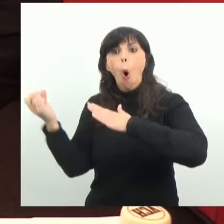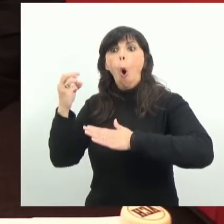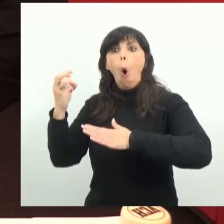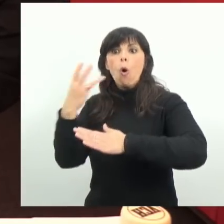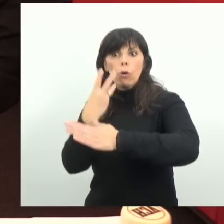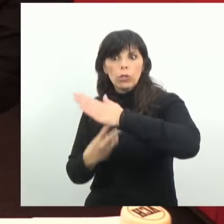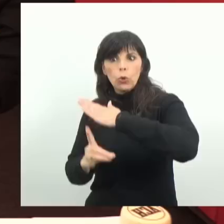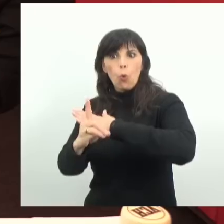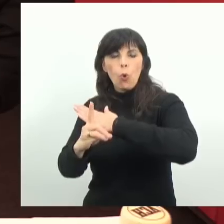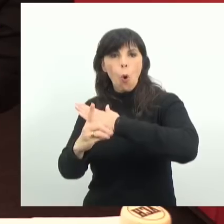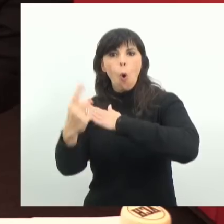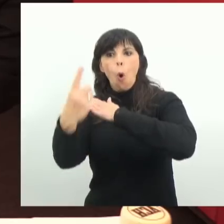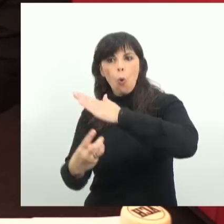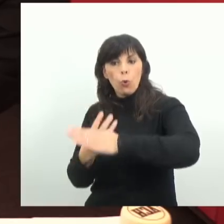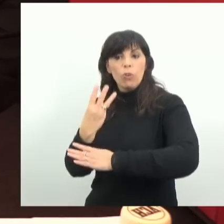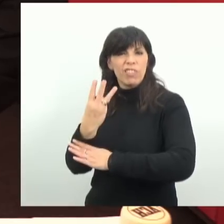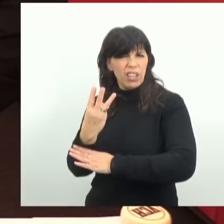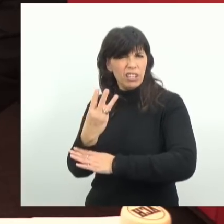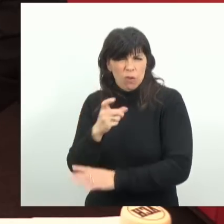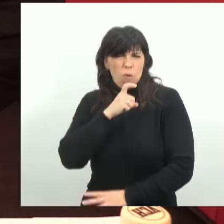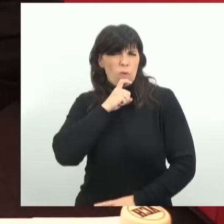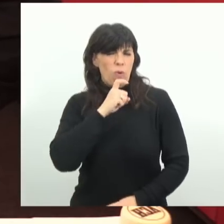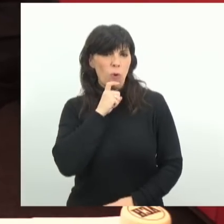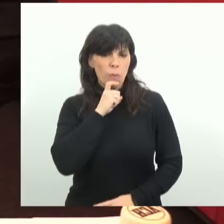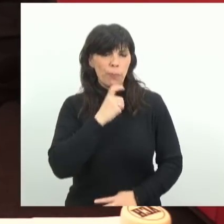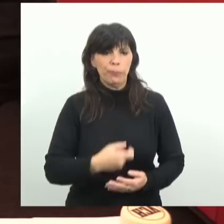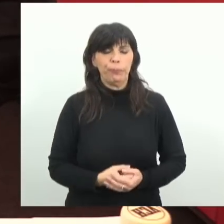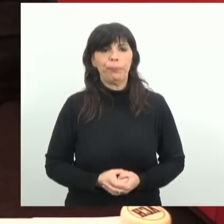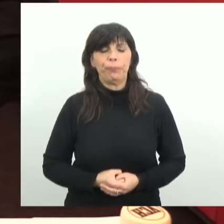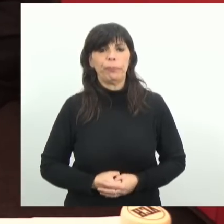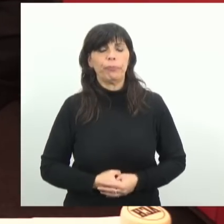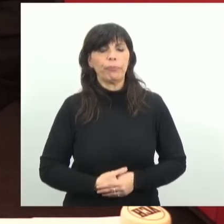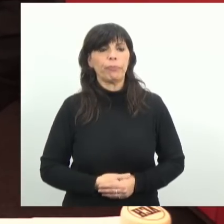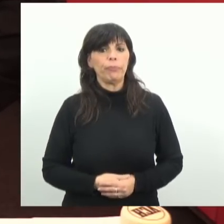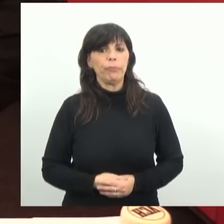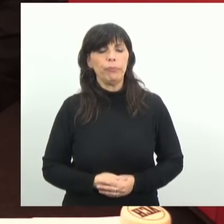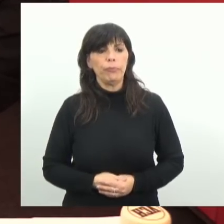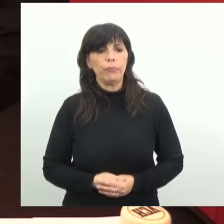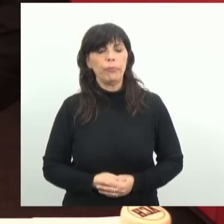eso? La verdad, tenemos que confesar una cosa.